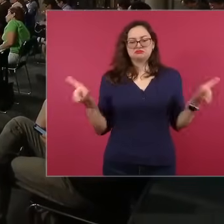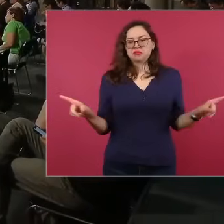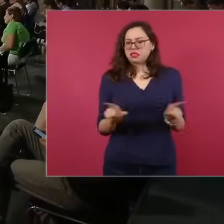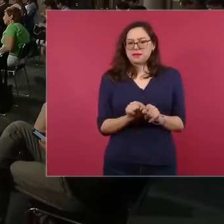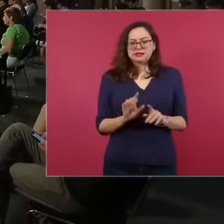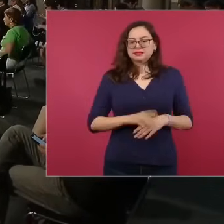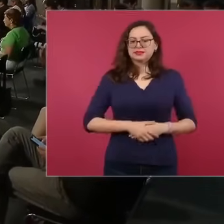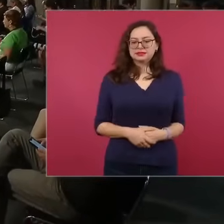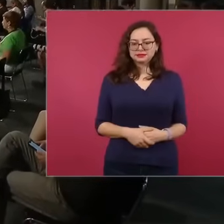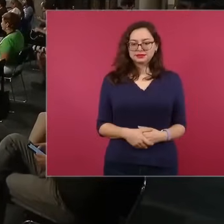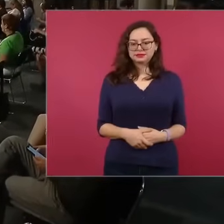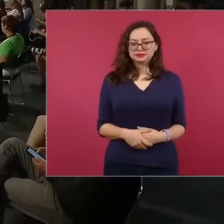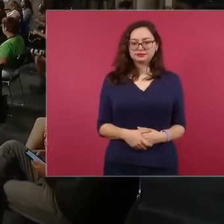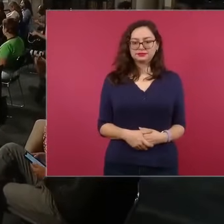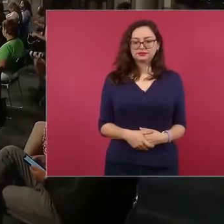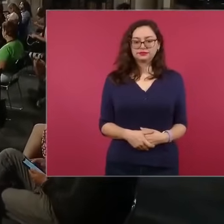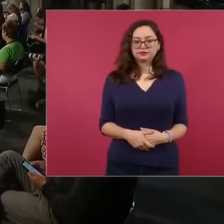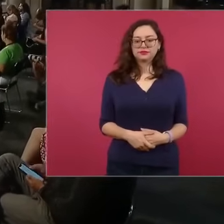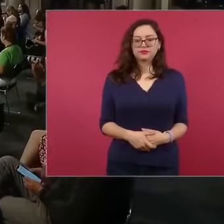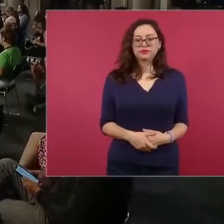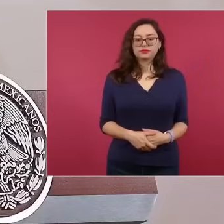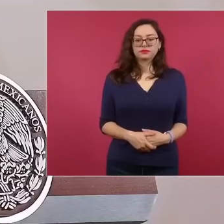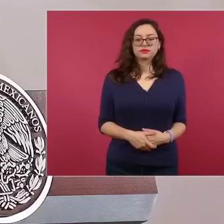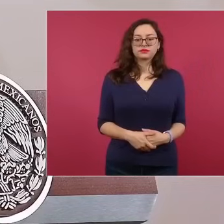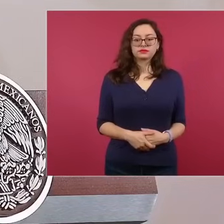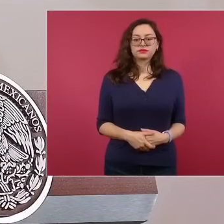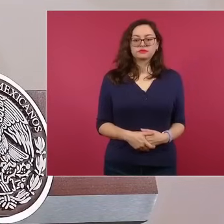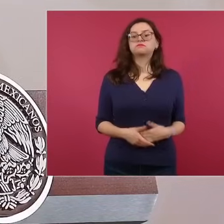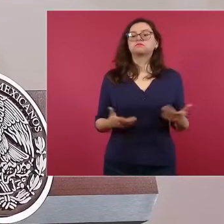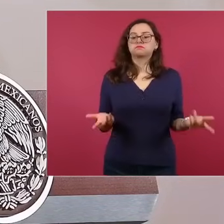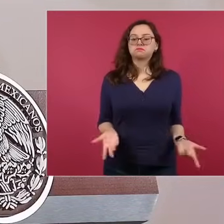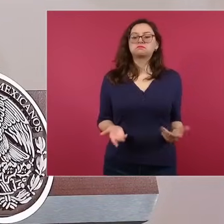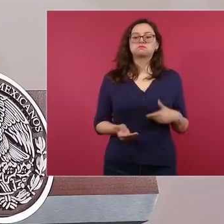Entonces, están cambiando las cosas muy bien.